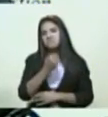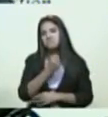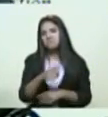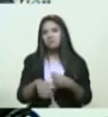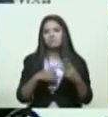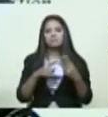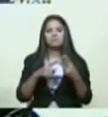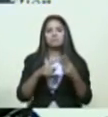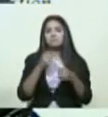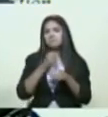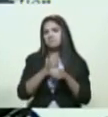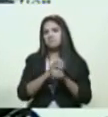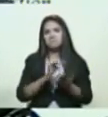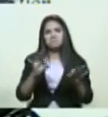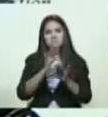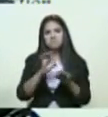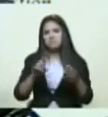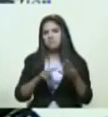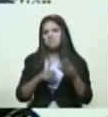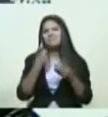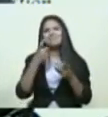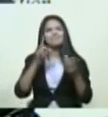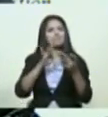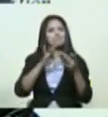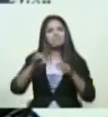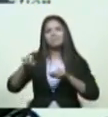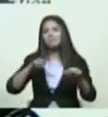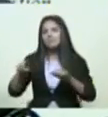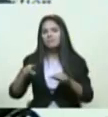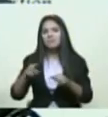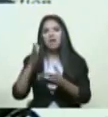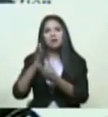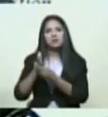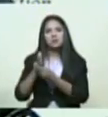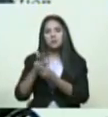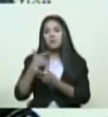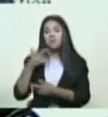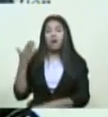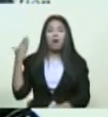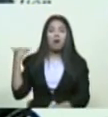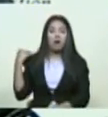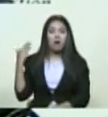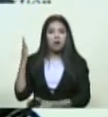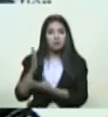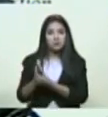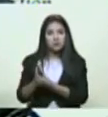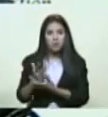inacción, falta de coordinación, archivos muertos,